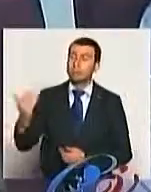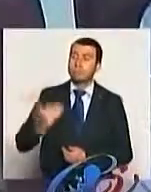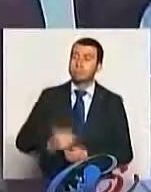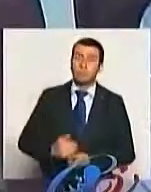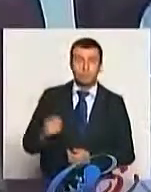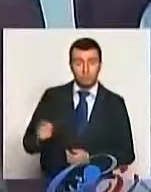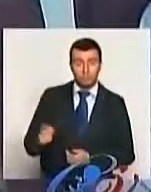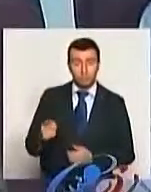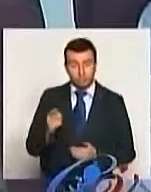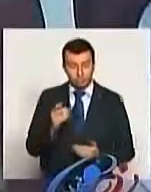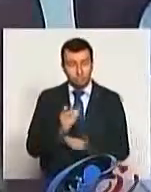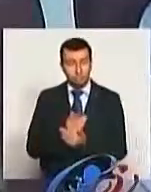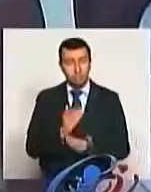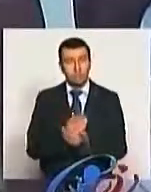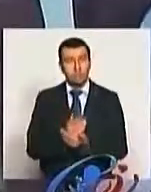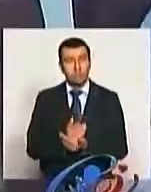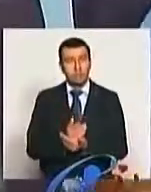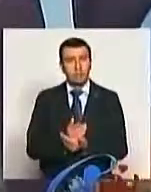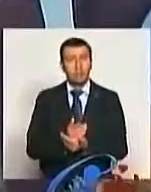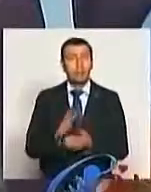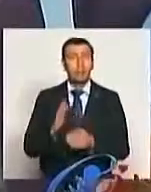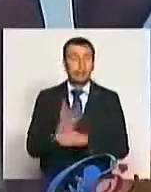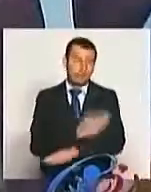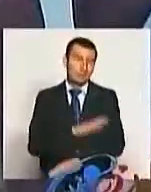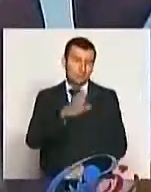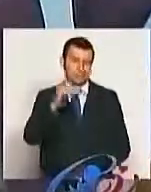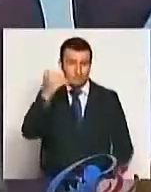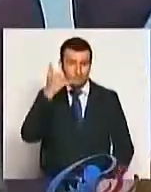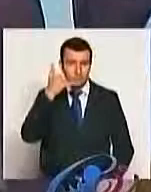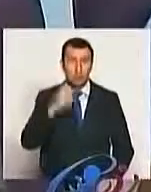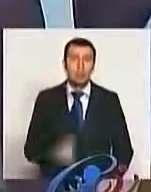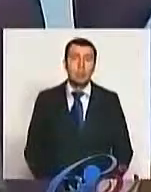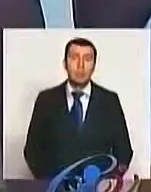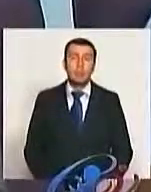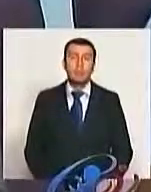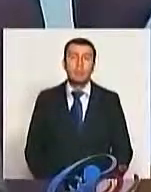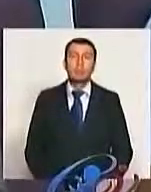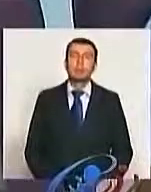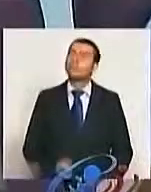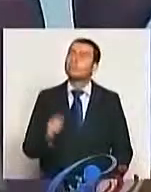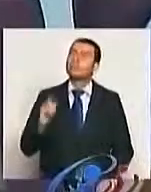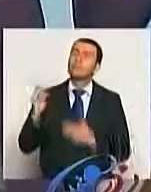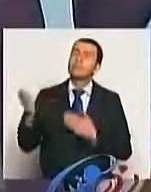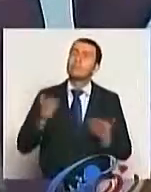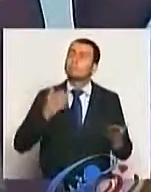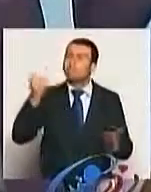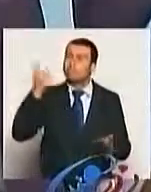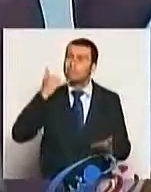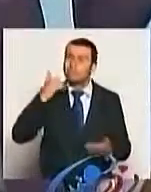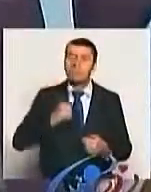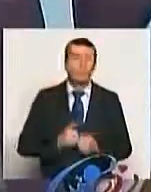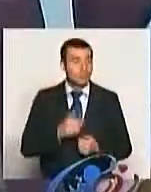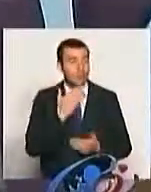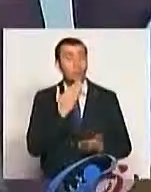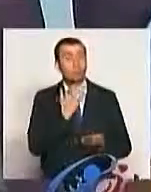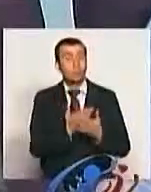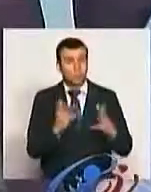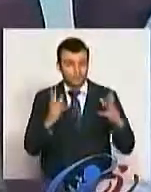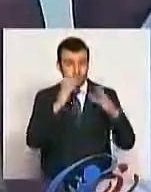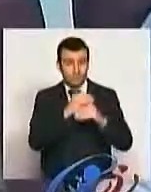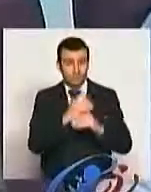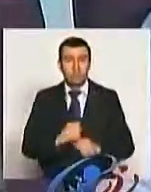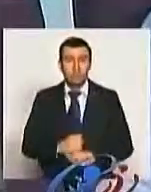citología. Bueno, hacemos una llamada primero. Vamos a sacar esta pregunta. Adelante con la llamada. Buenas noches. Buenas